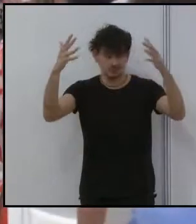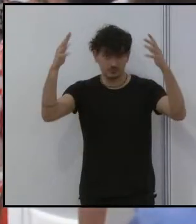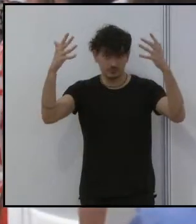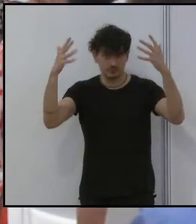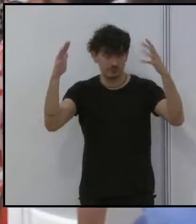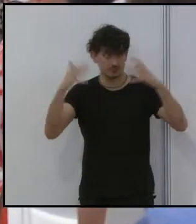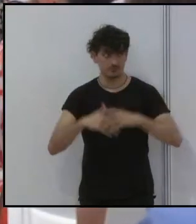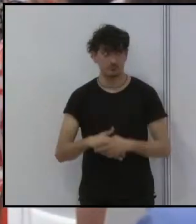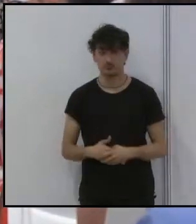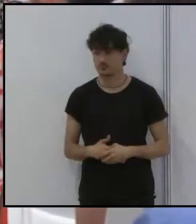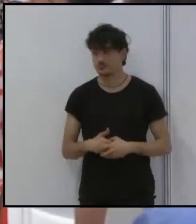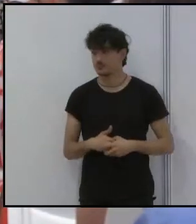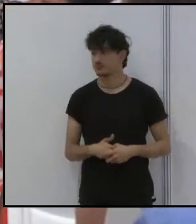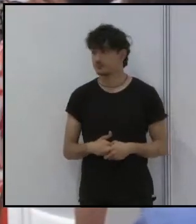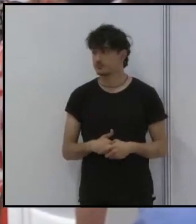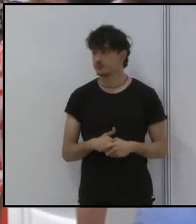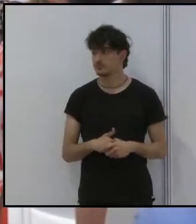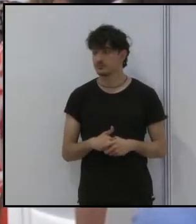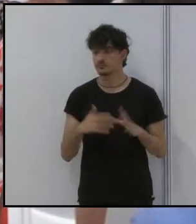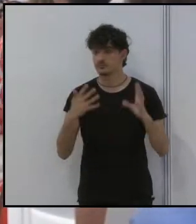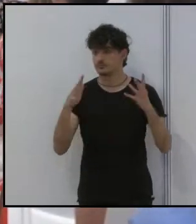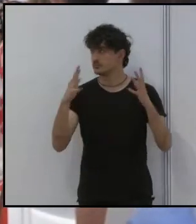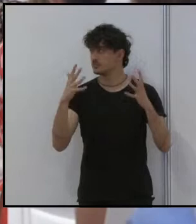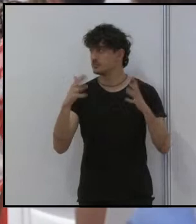Con tu agua.